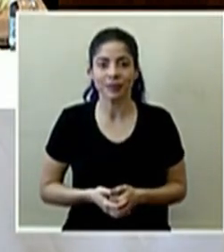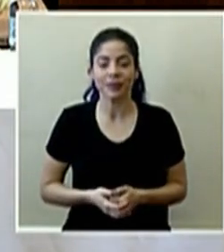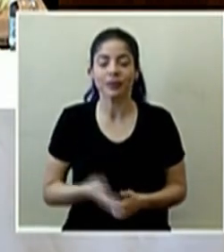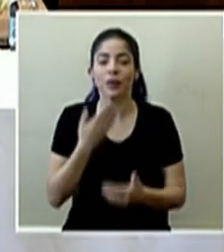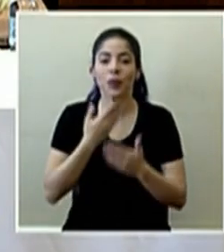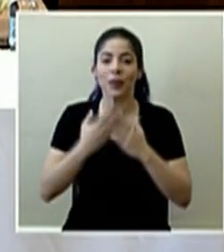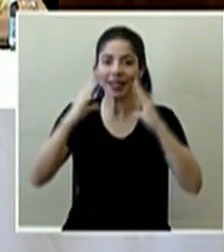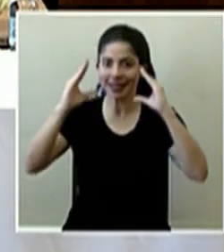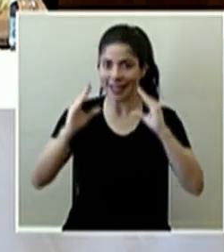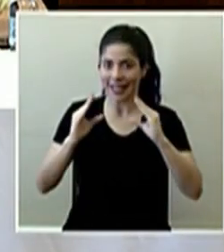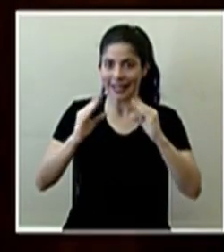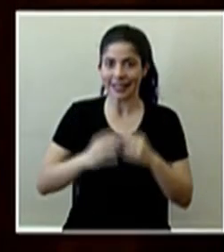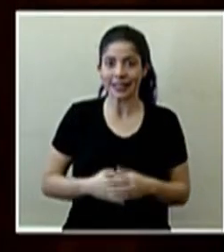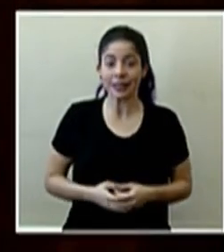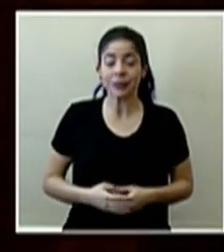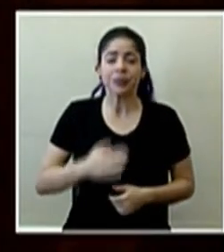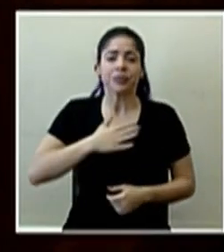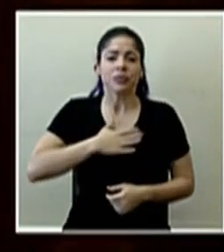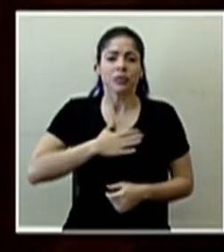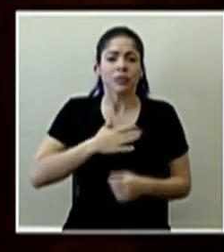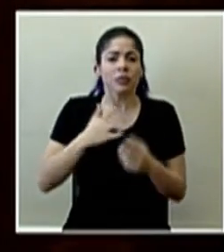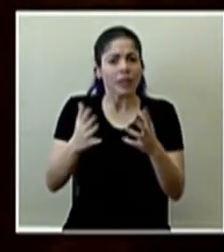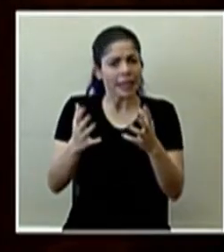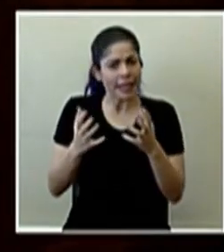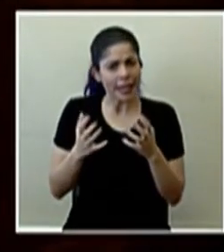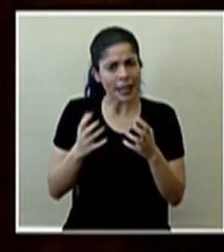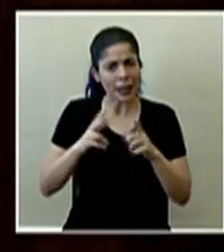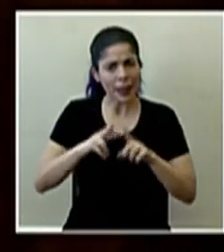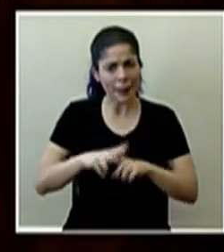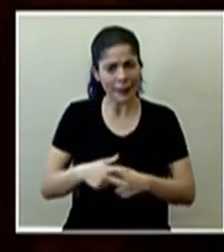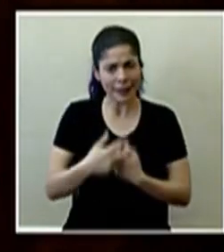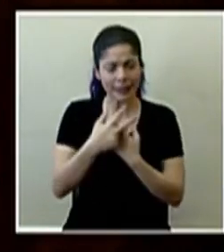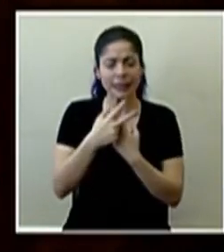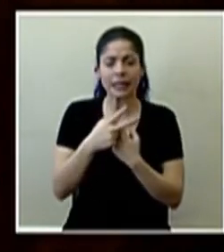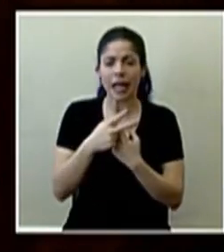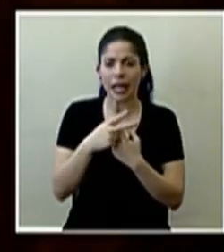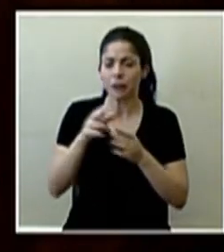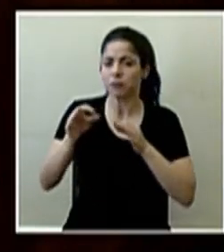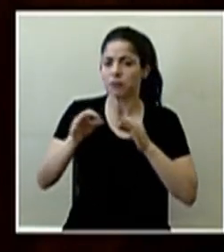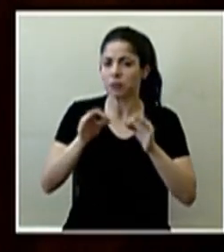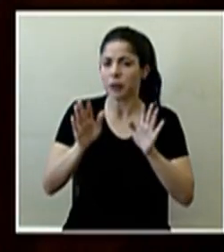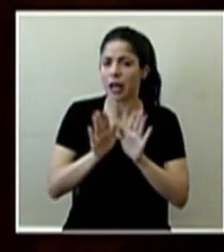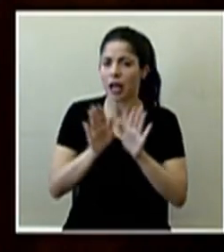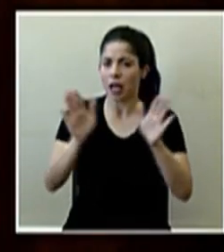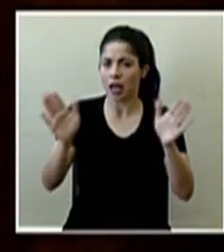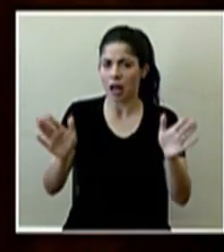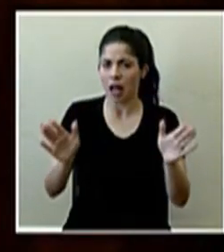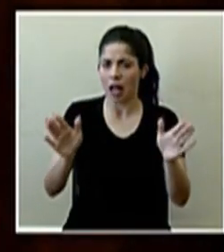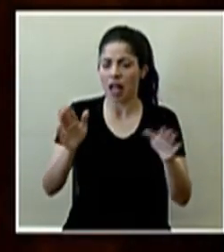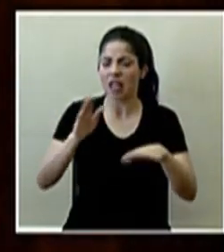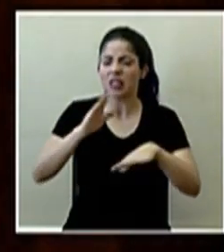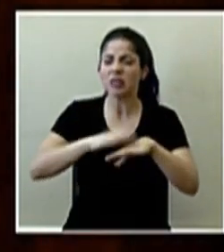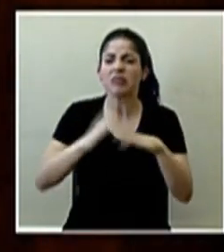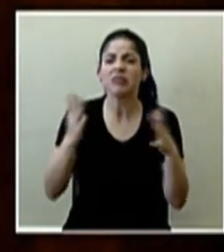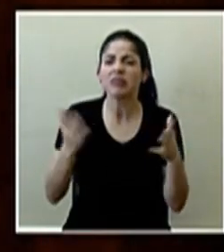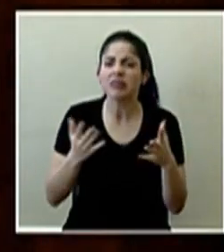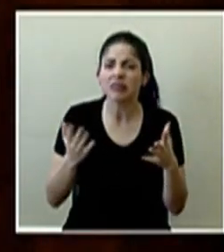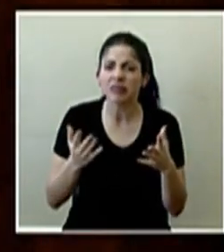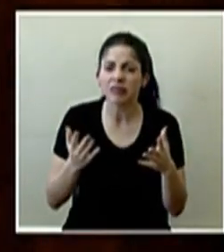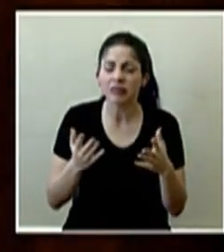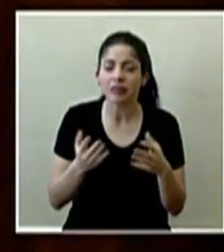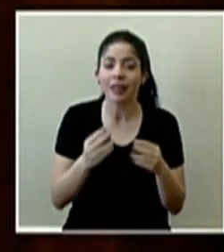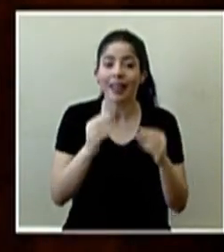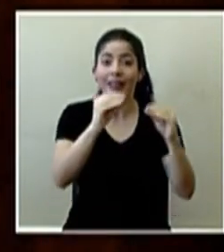Muy buenas tardes. Yo quisiera empezar con un mensaje general sobre la fuente